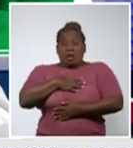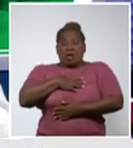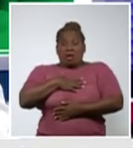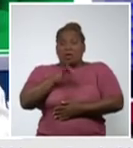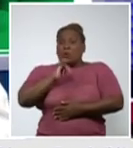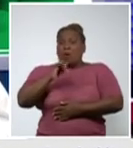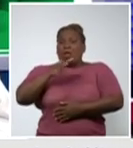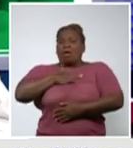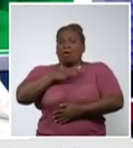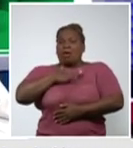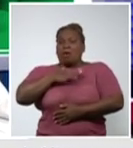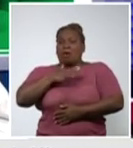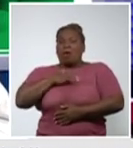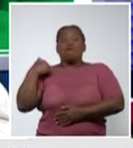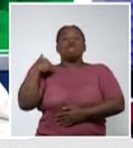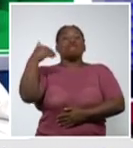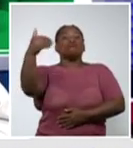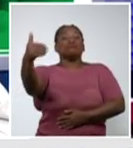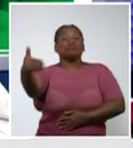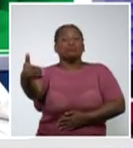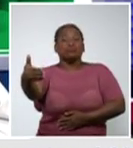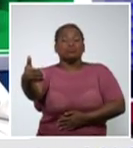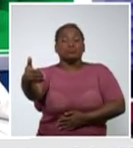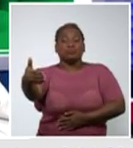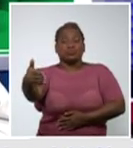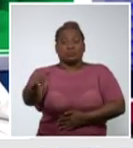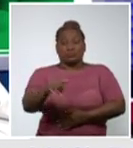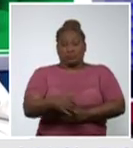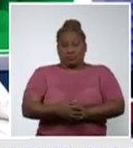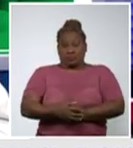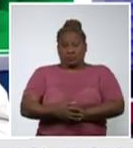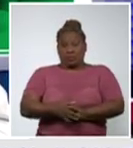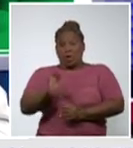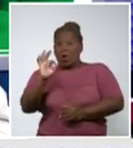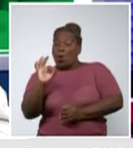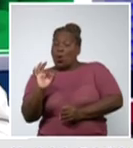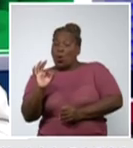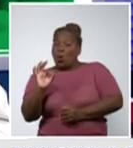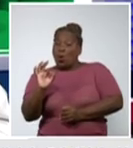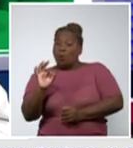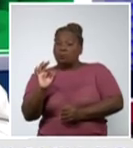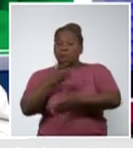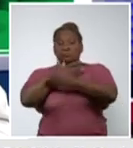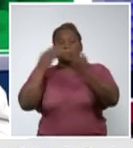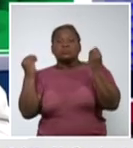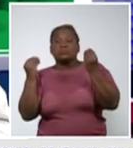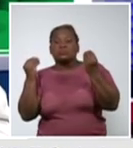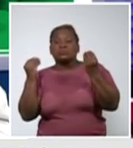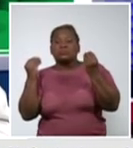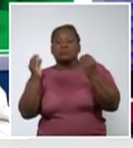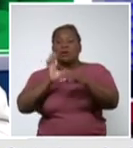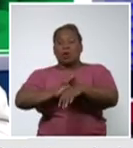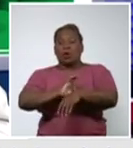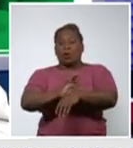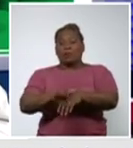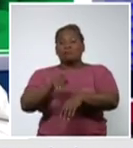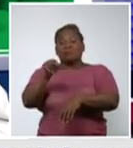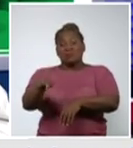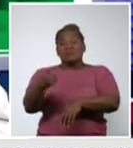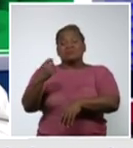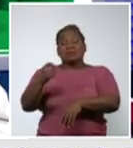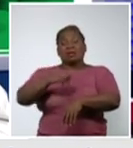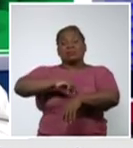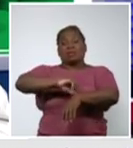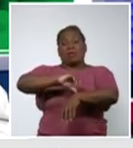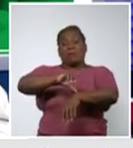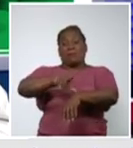común provocada por la influenza u otro virus, o desaparecerá. Bueno, hay que darle tiempo. Ahora es que se cumple